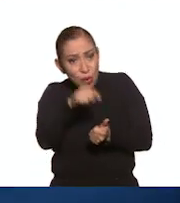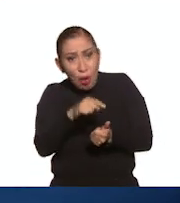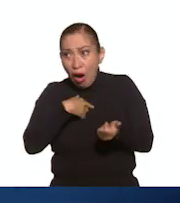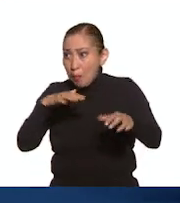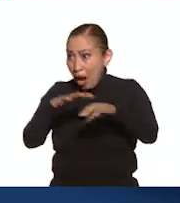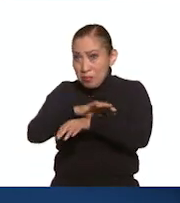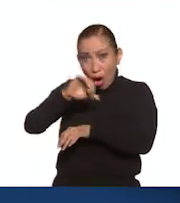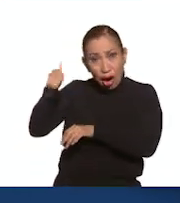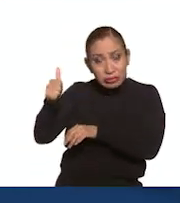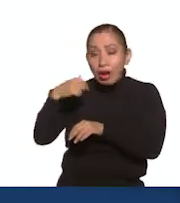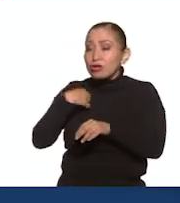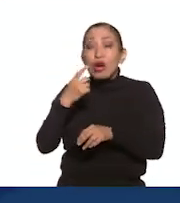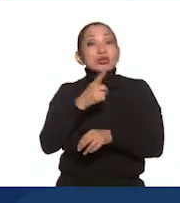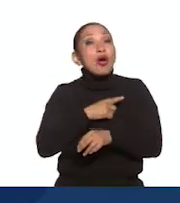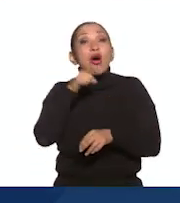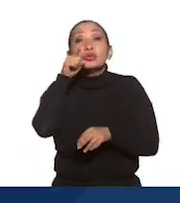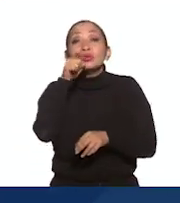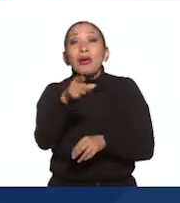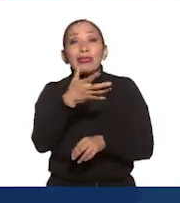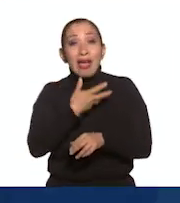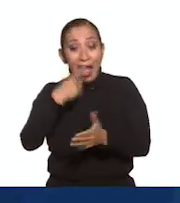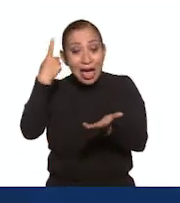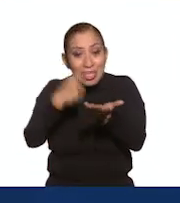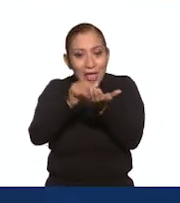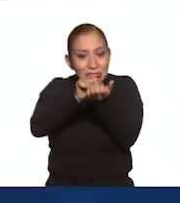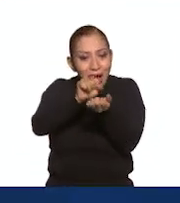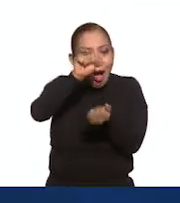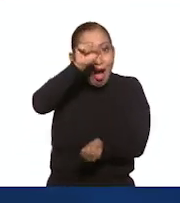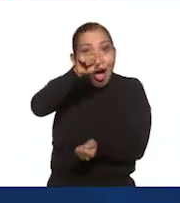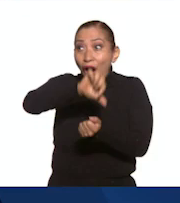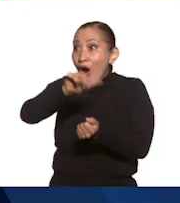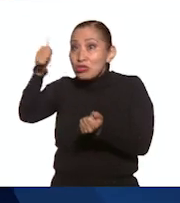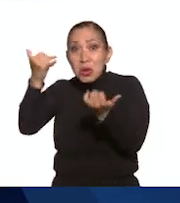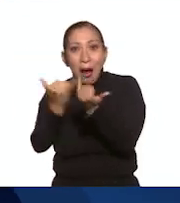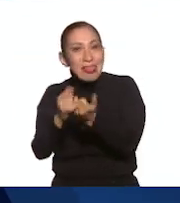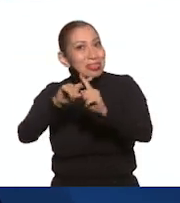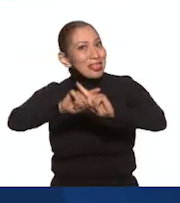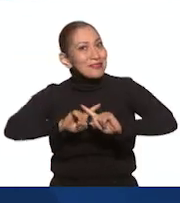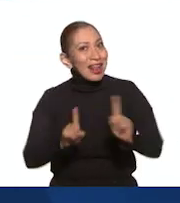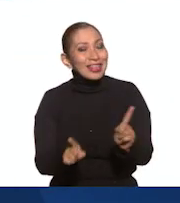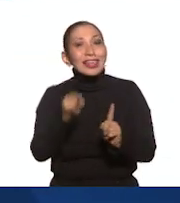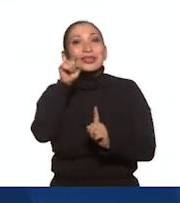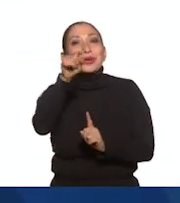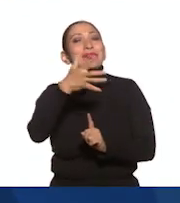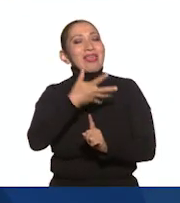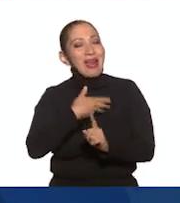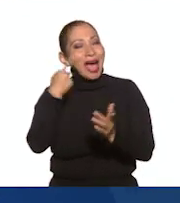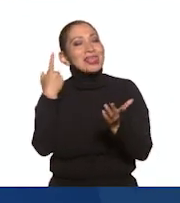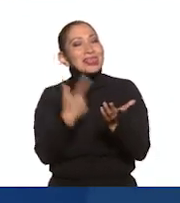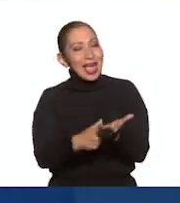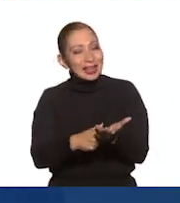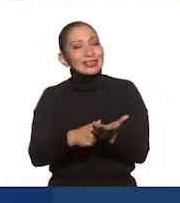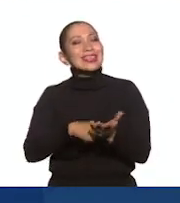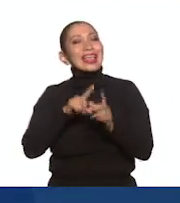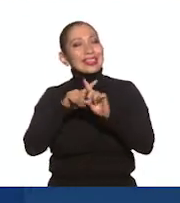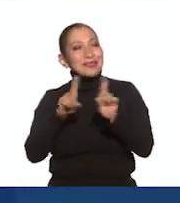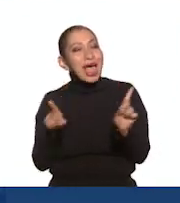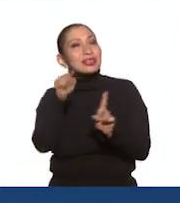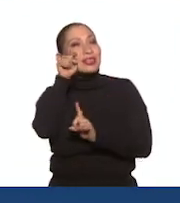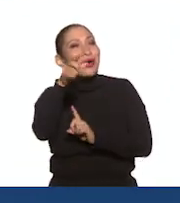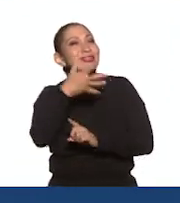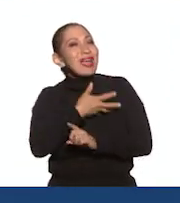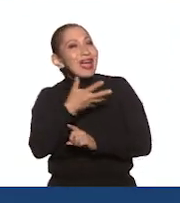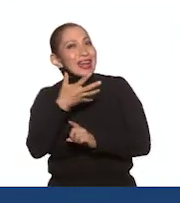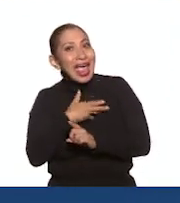tú, porque solo tú tienes algo que nadie tiene. Tienes algo que nadie tiene. Tú